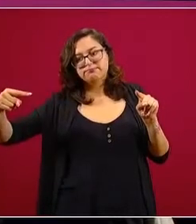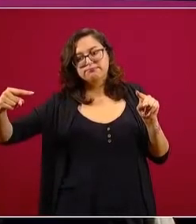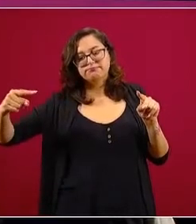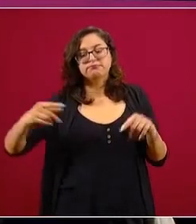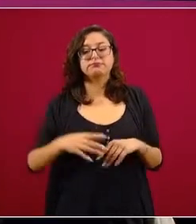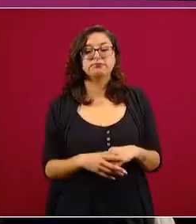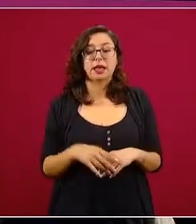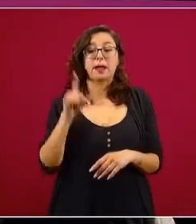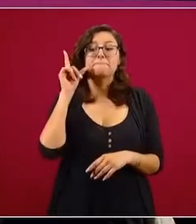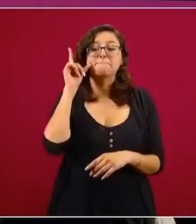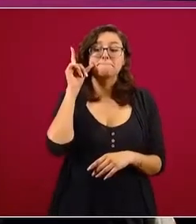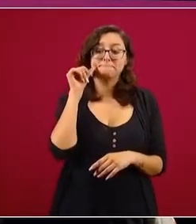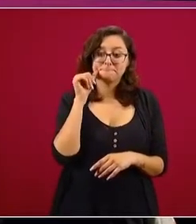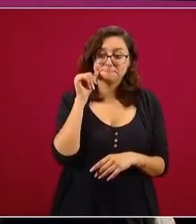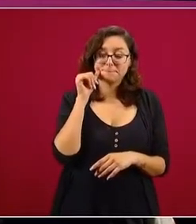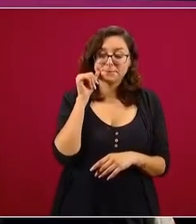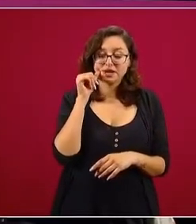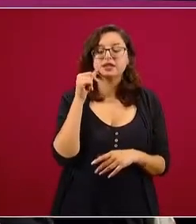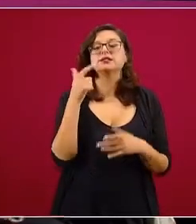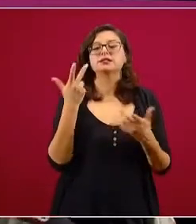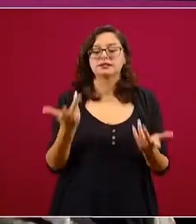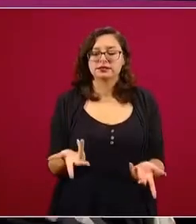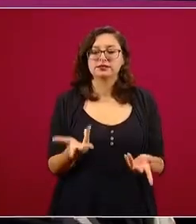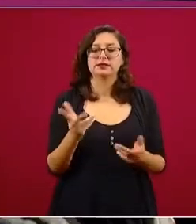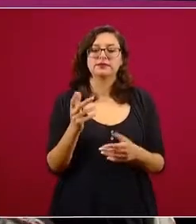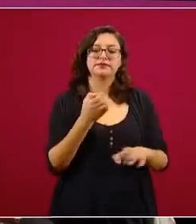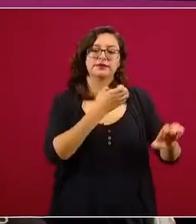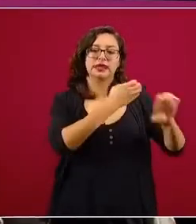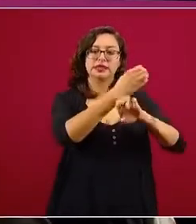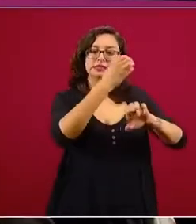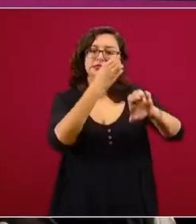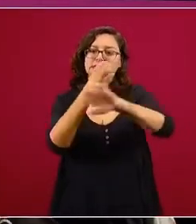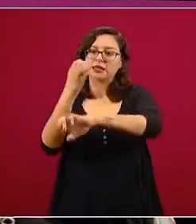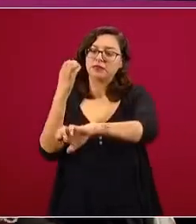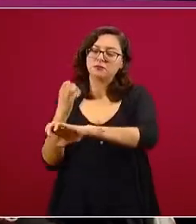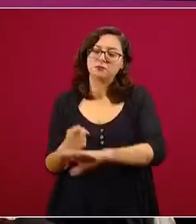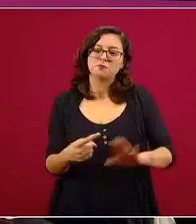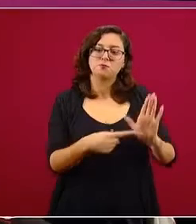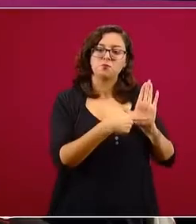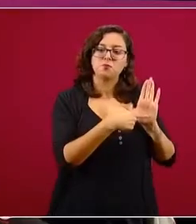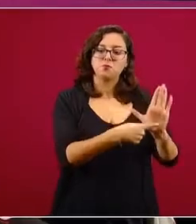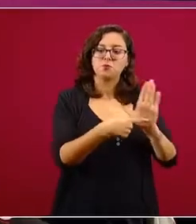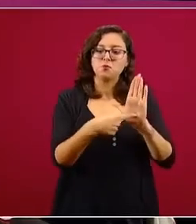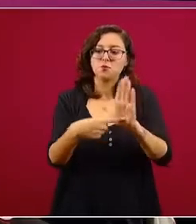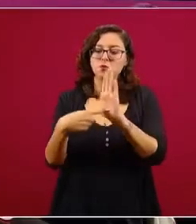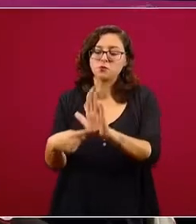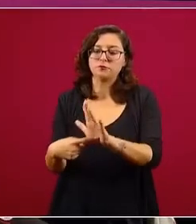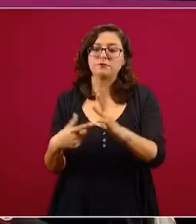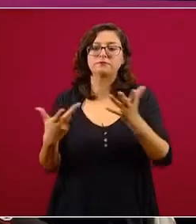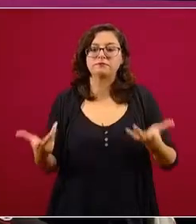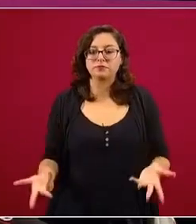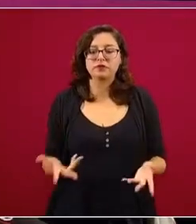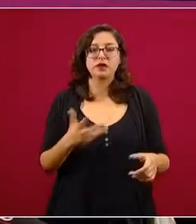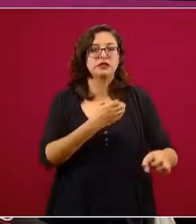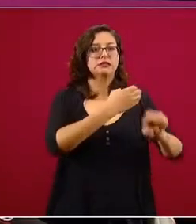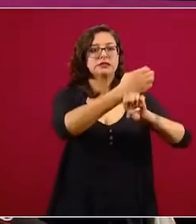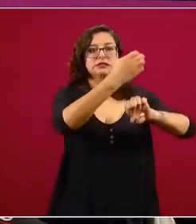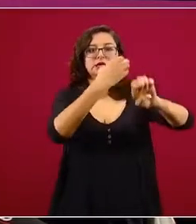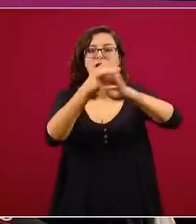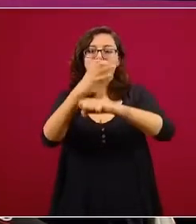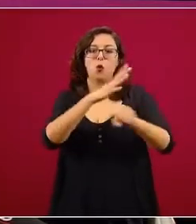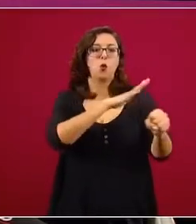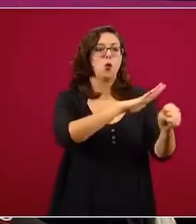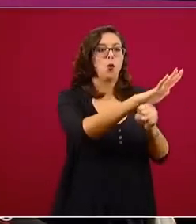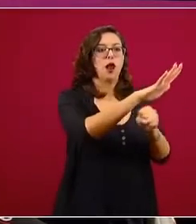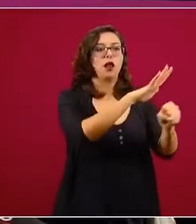de mañana vamos a presentar precisamente aquellas entidades federativas, vamos a revisar en el panorama local aquellas entidades federativas que en su